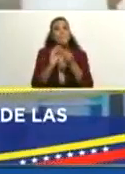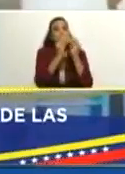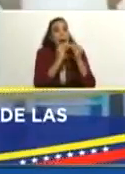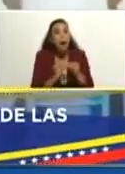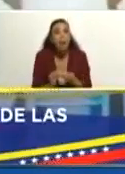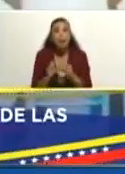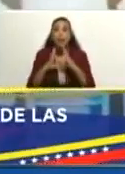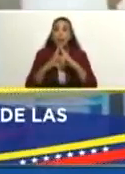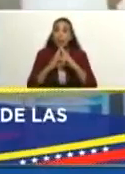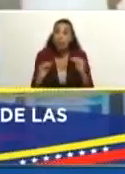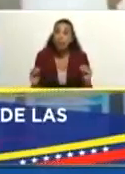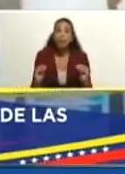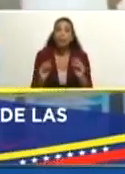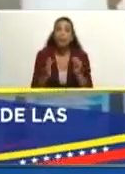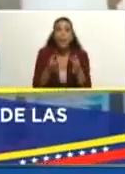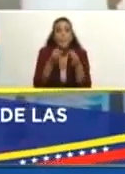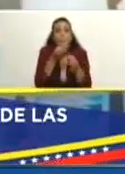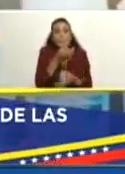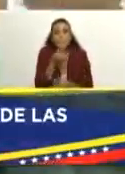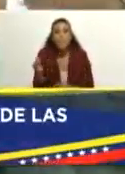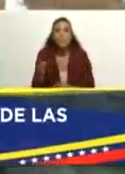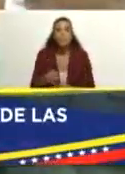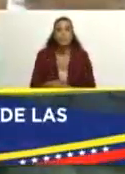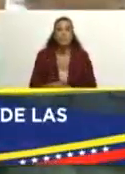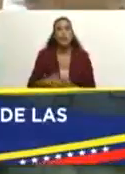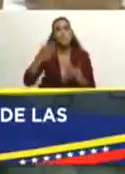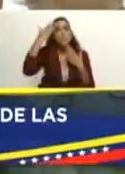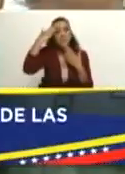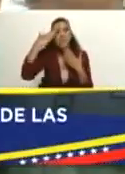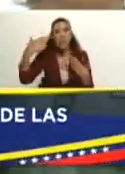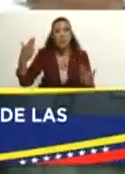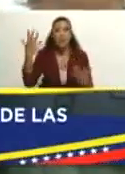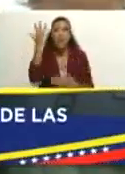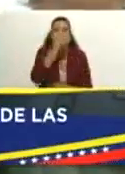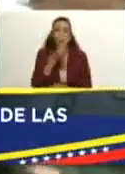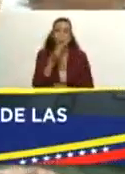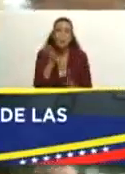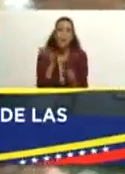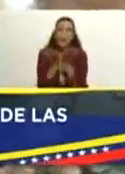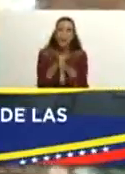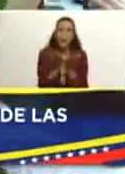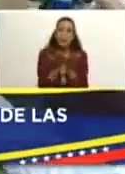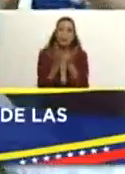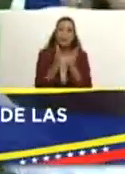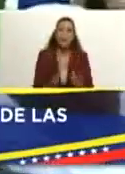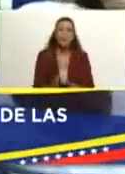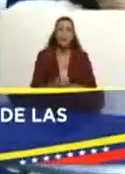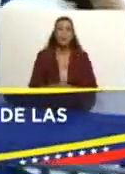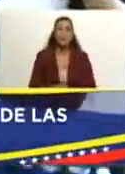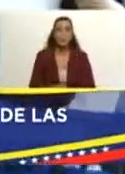manteniendo todo correcto. Bueno, mis saludos a ustedes, muchachos, muchachas.